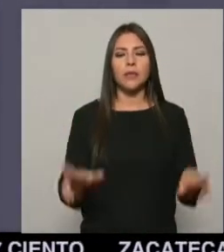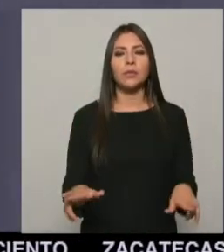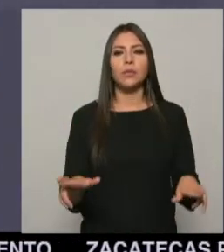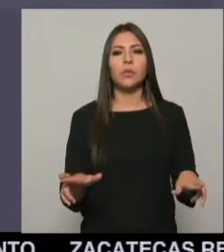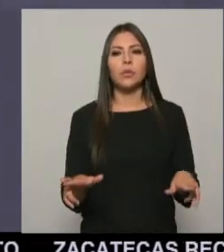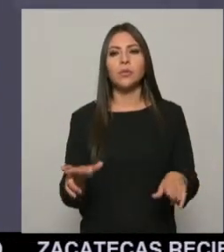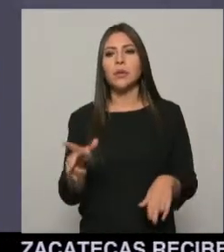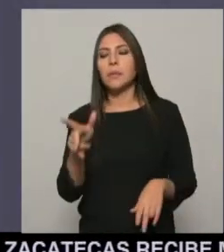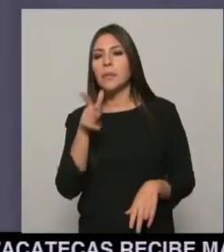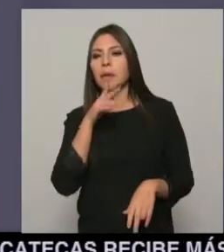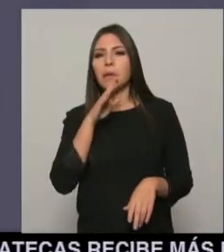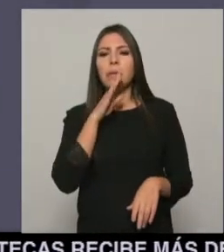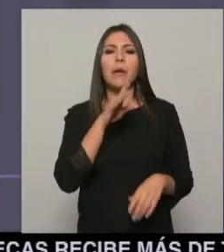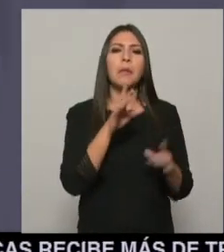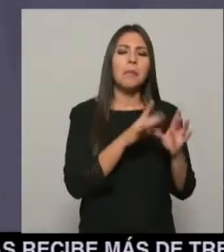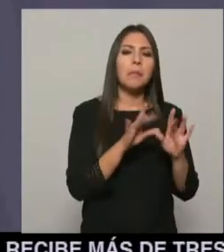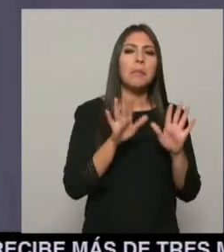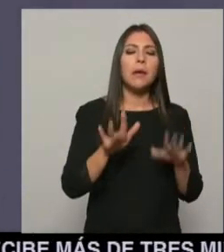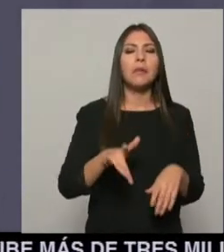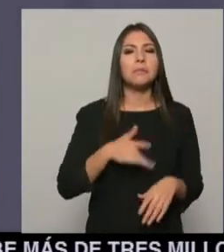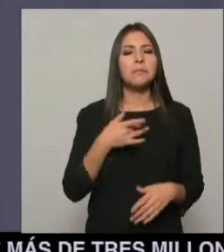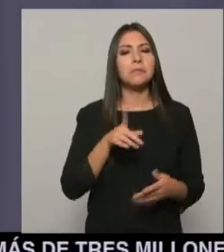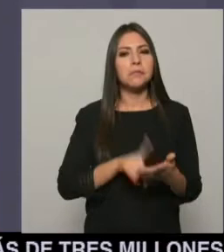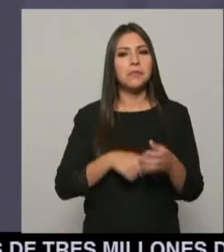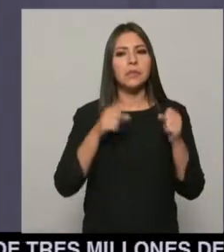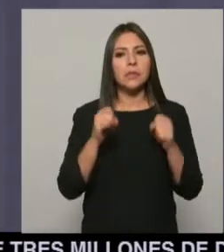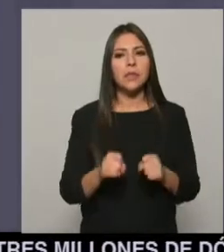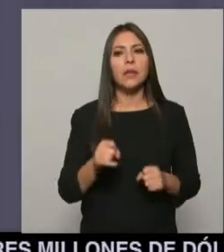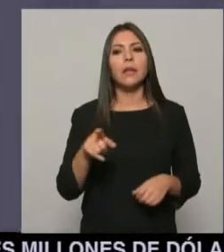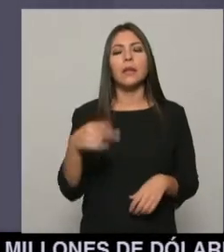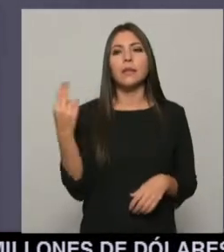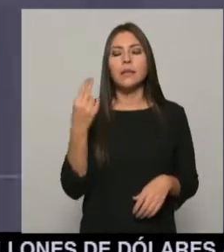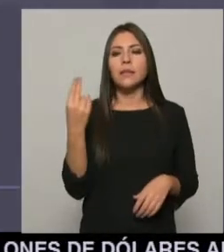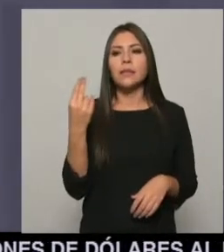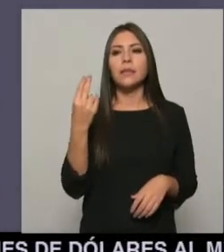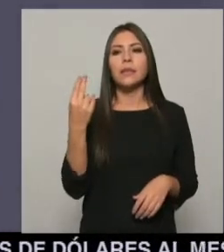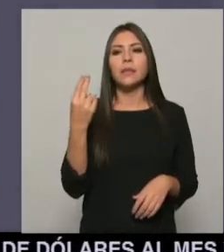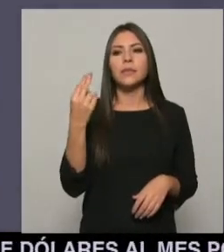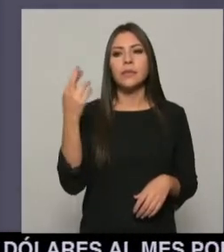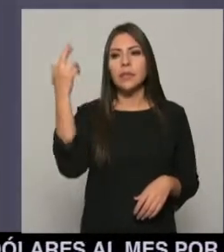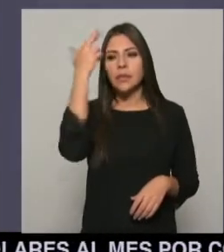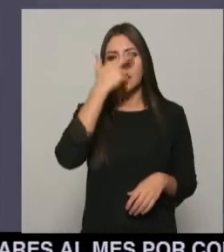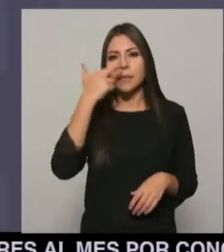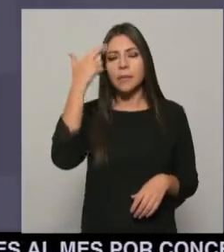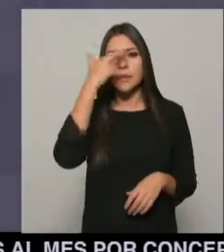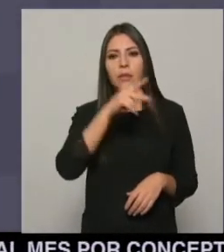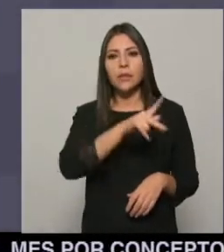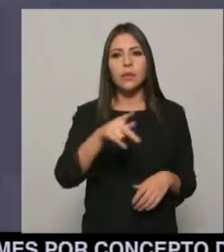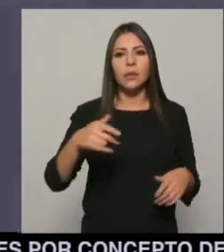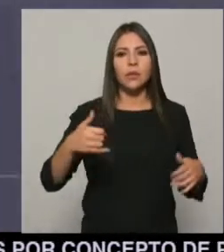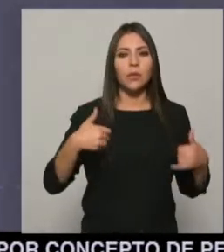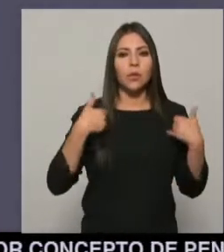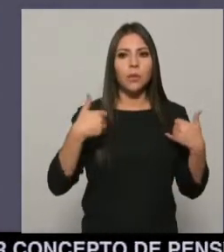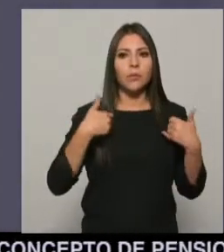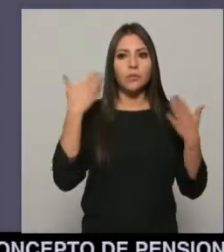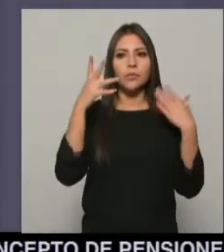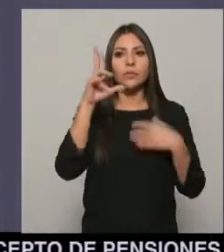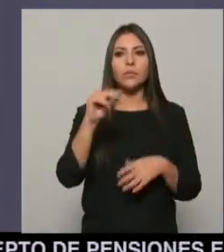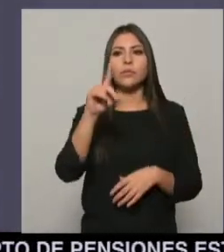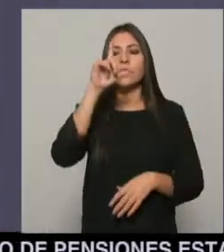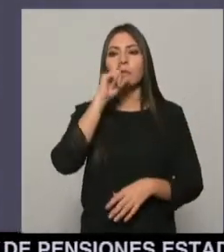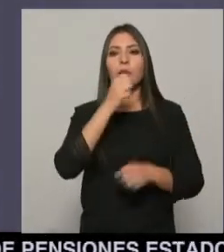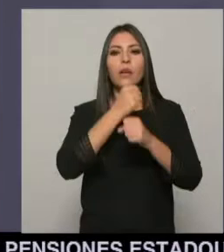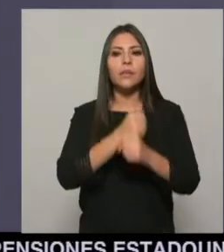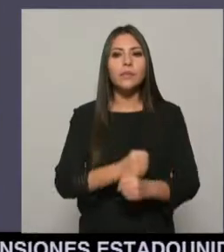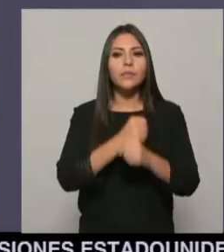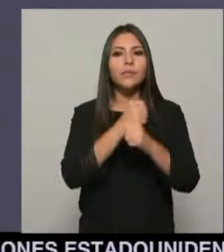papás. Debe de haber, sí, revisiones, ¿no? De que los estudiantes no sean víctimas